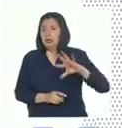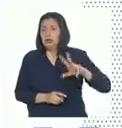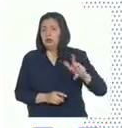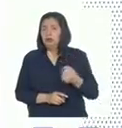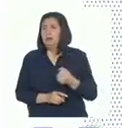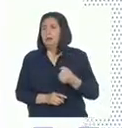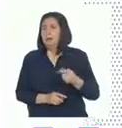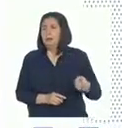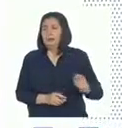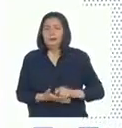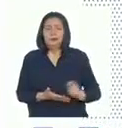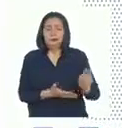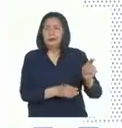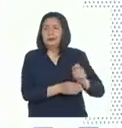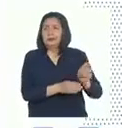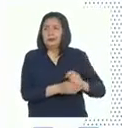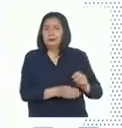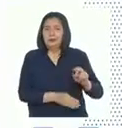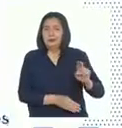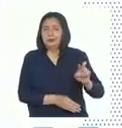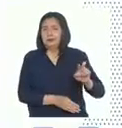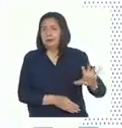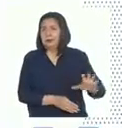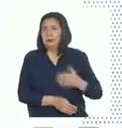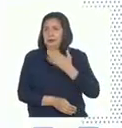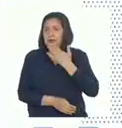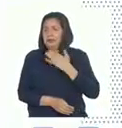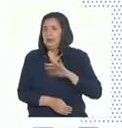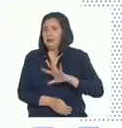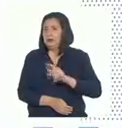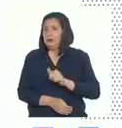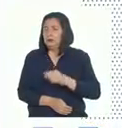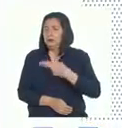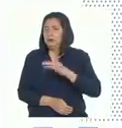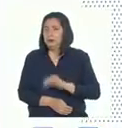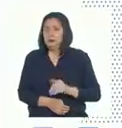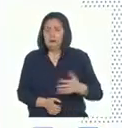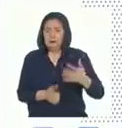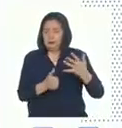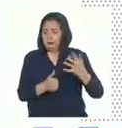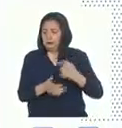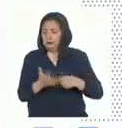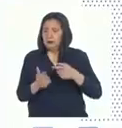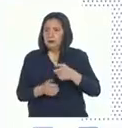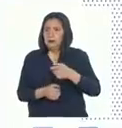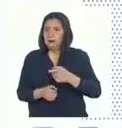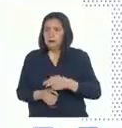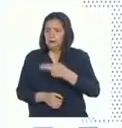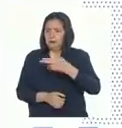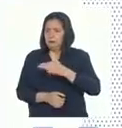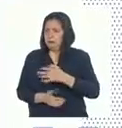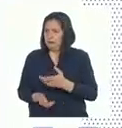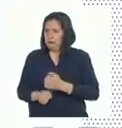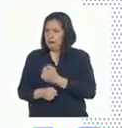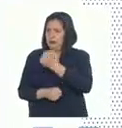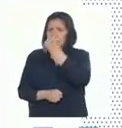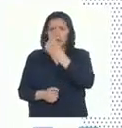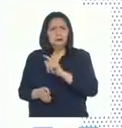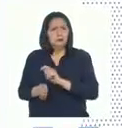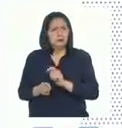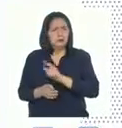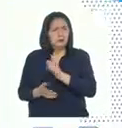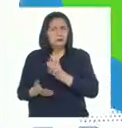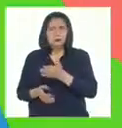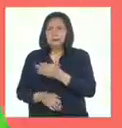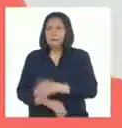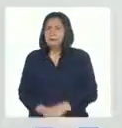de Paco Yunque por Humberto Grieve. 6. El reconocimiento de Humberto como ganador absoluto de la tarea